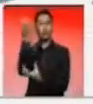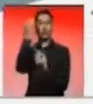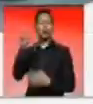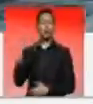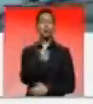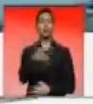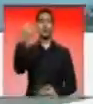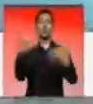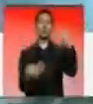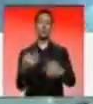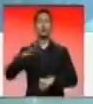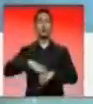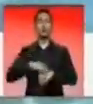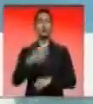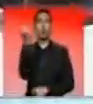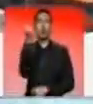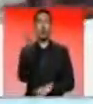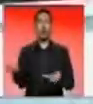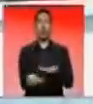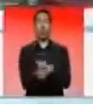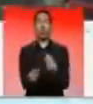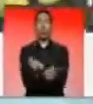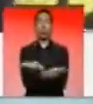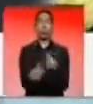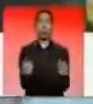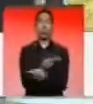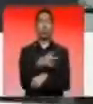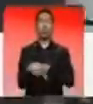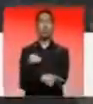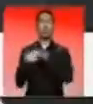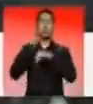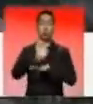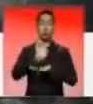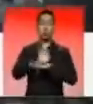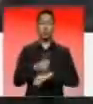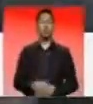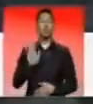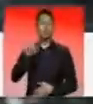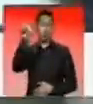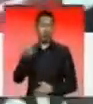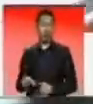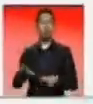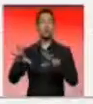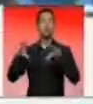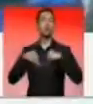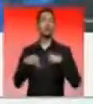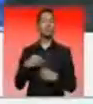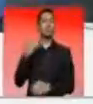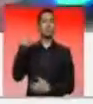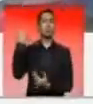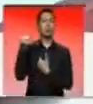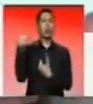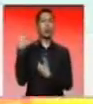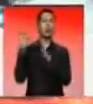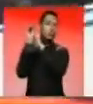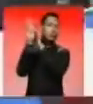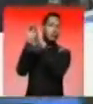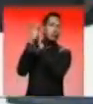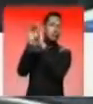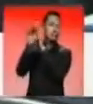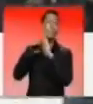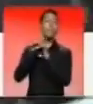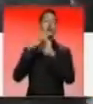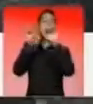por el delito de cohecho en Petroecuador. En la declaración, Bravo se responsabilizó de las transferencias bancarias a la empresa panameña